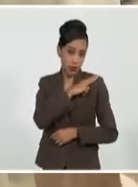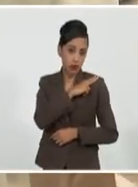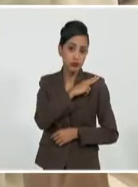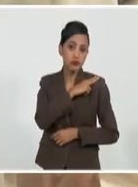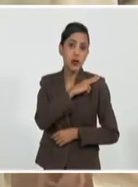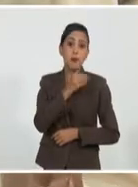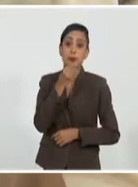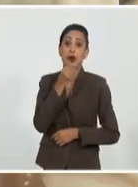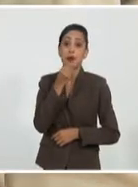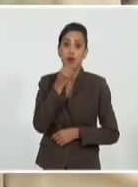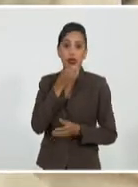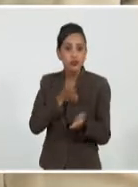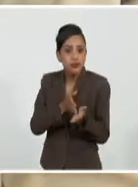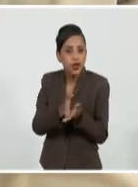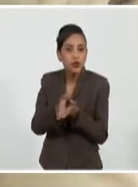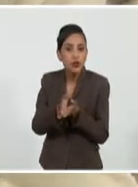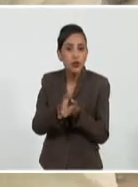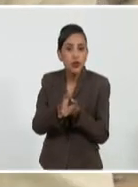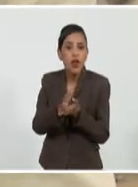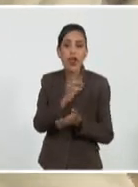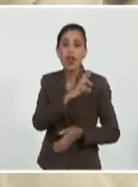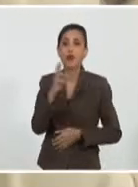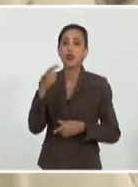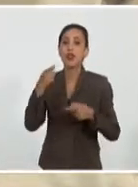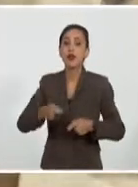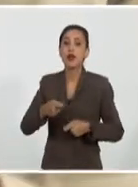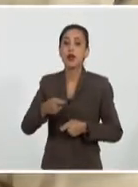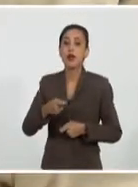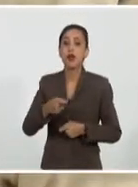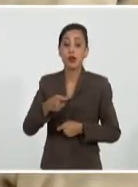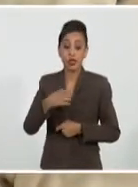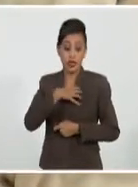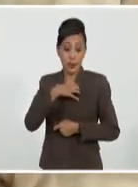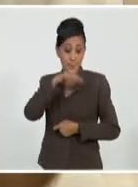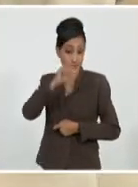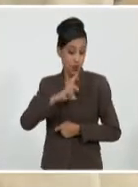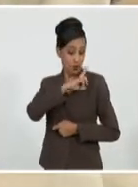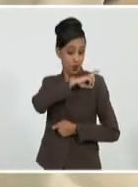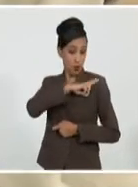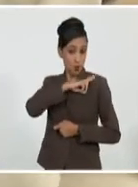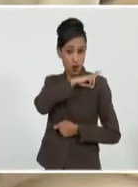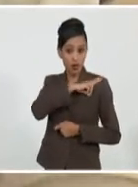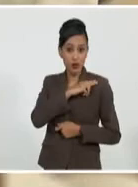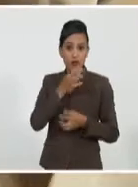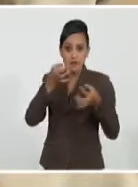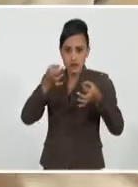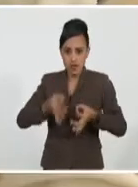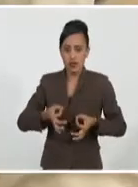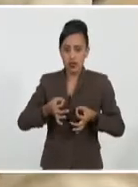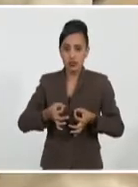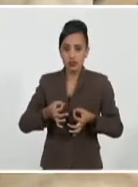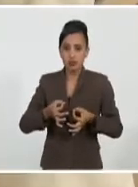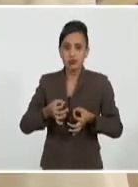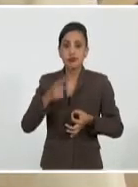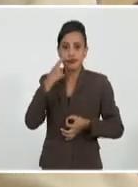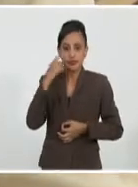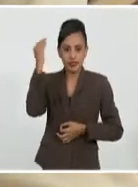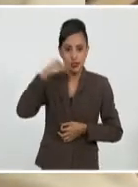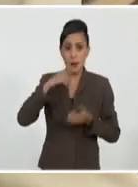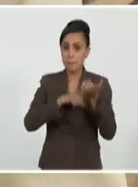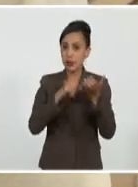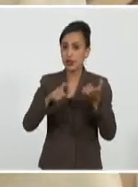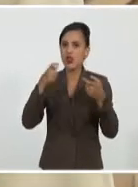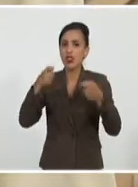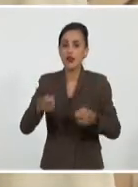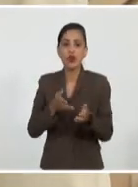garantizar esta continuidad de la revolución, tenemos que lograr cuadros que de verdad tengan en su accionar que el partido tiene que seguir